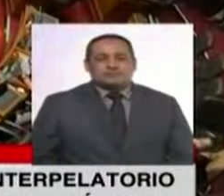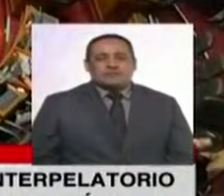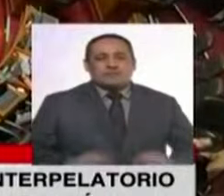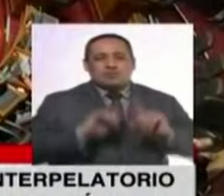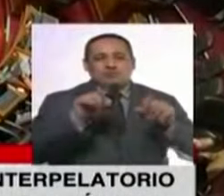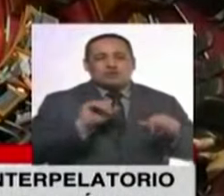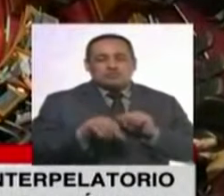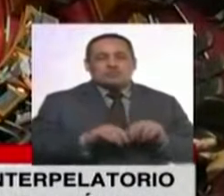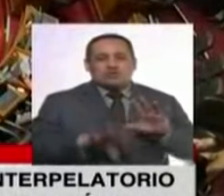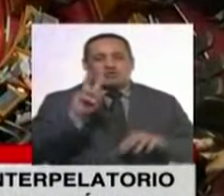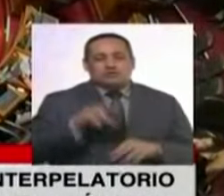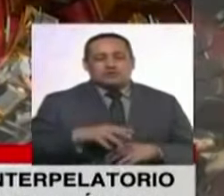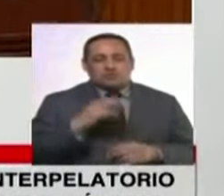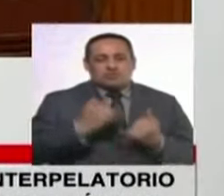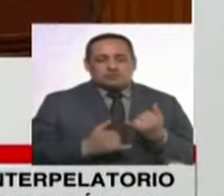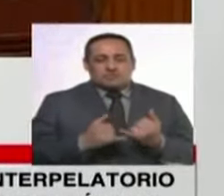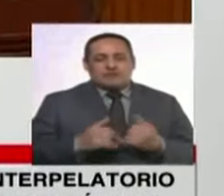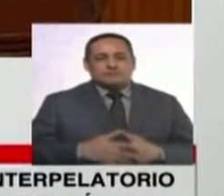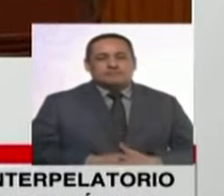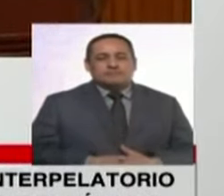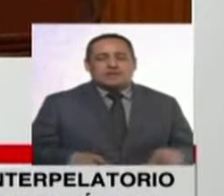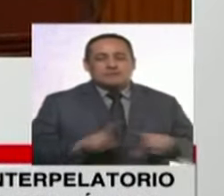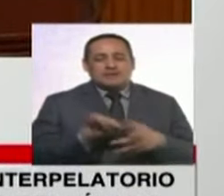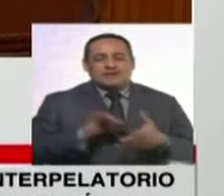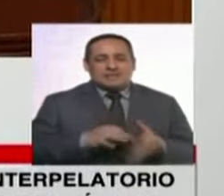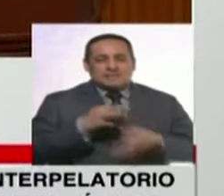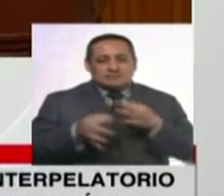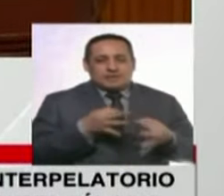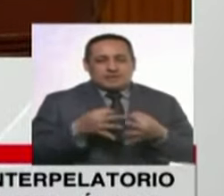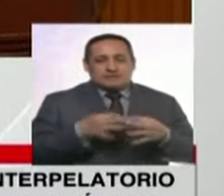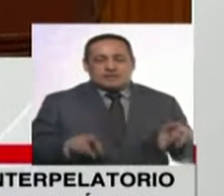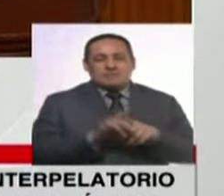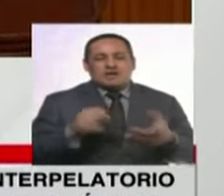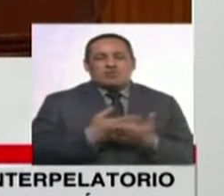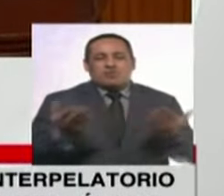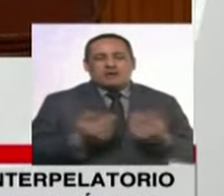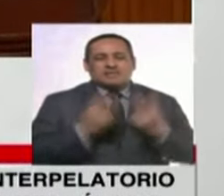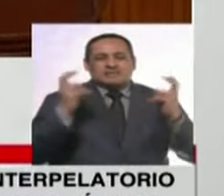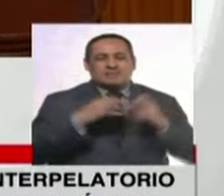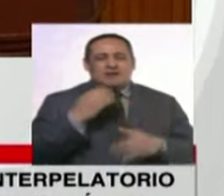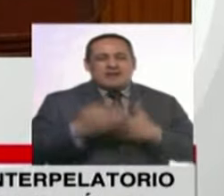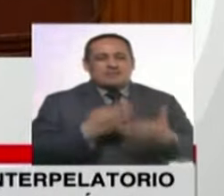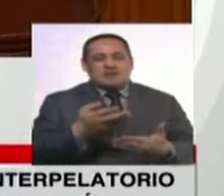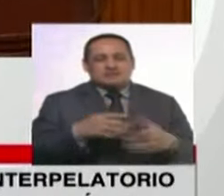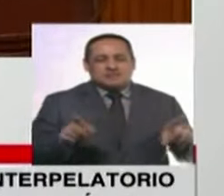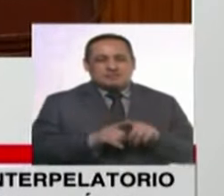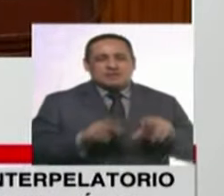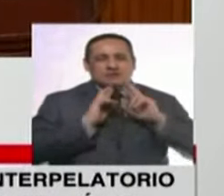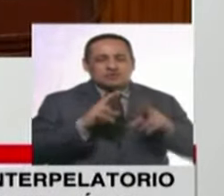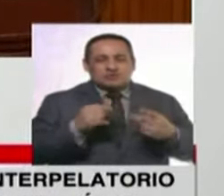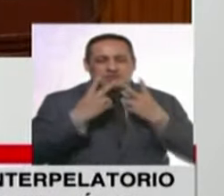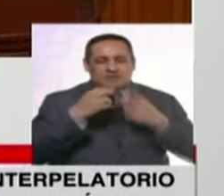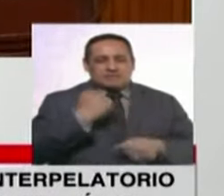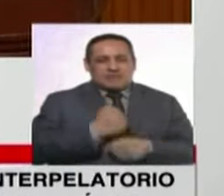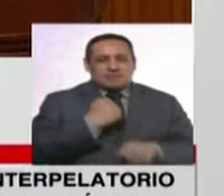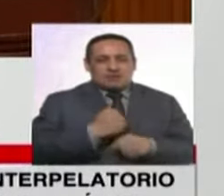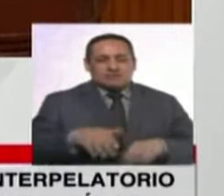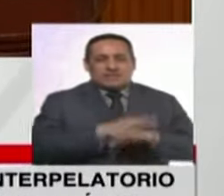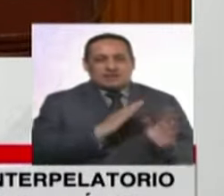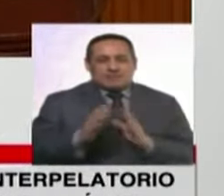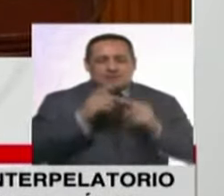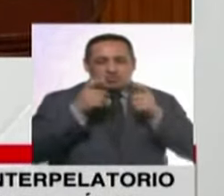número 12 última pregunta para que diga usted Cuál es el estado del avance y resultados de la ejecución del